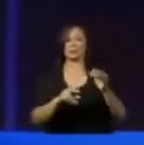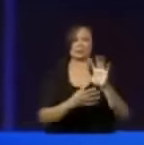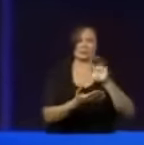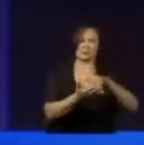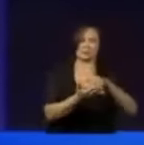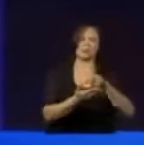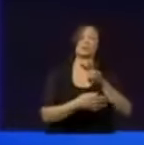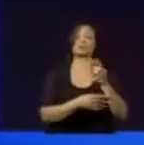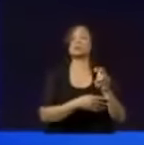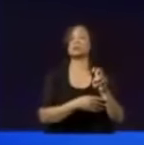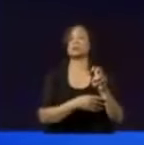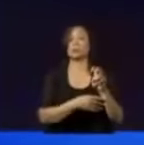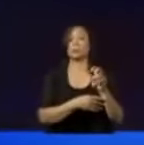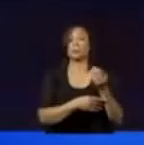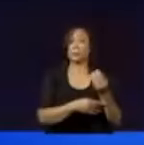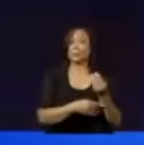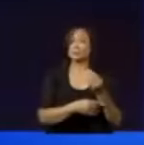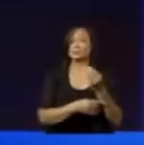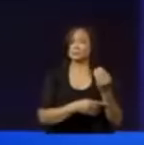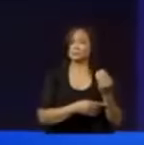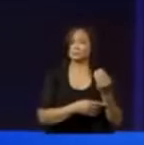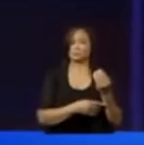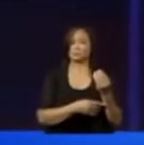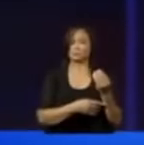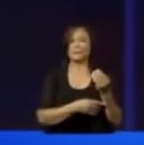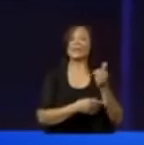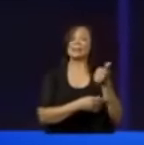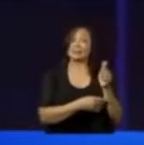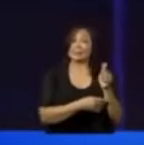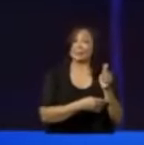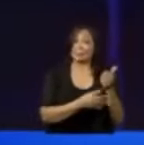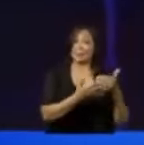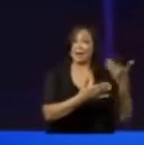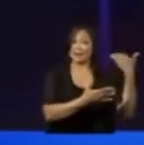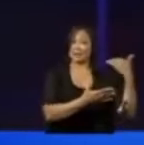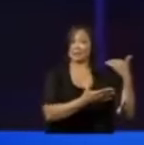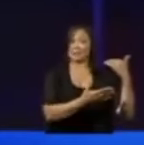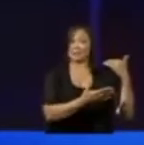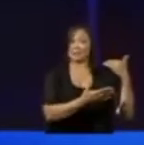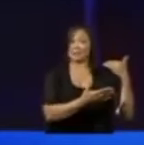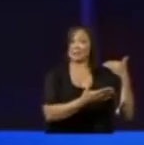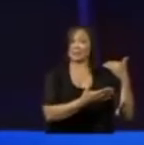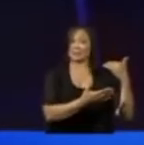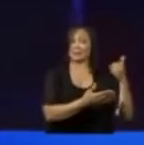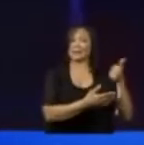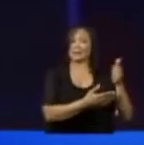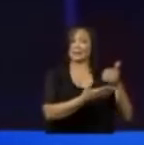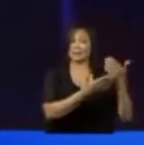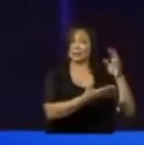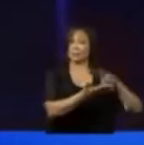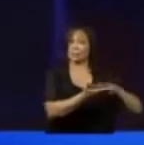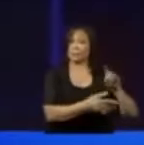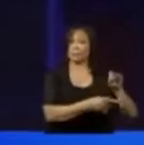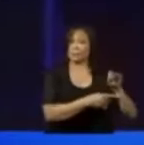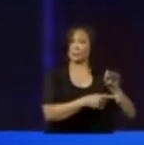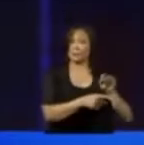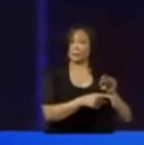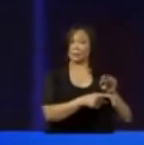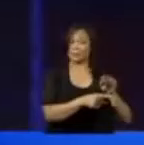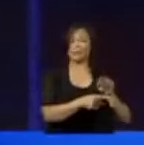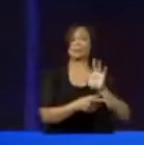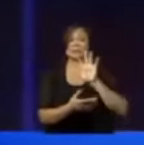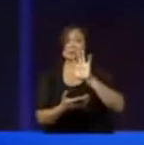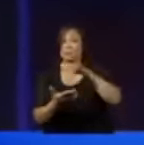de 5,200 pesos de 10,000 pesos que ganaban en 10,000 pesos que ganaban en el 2020